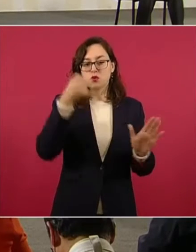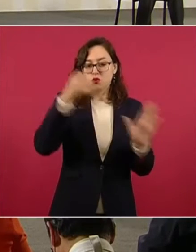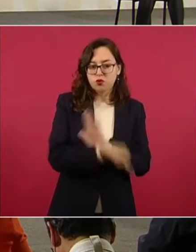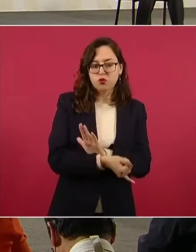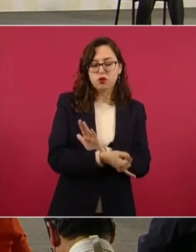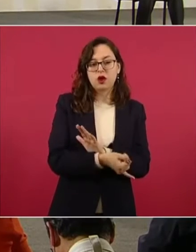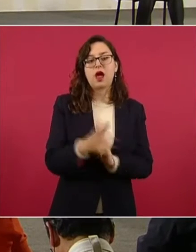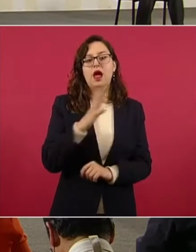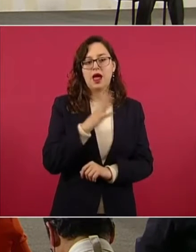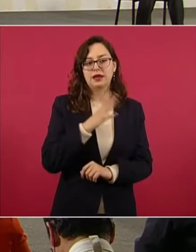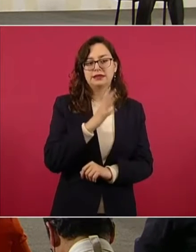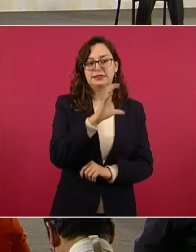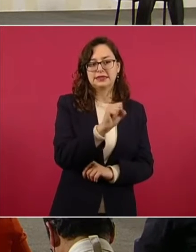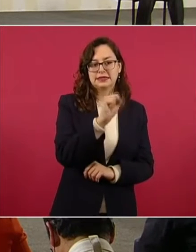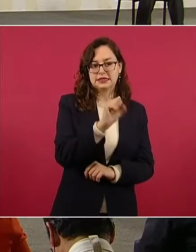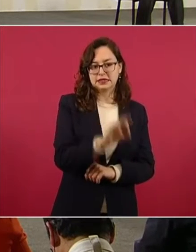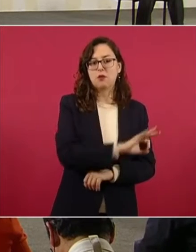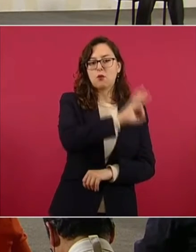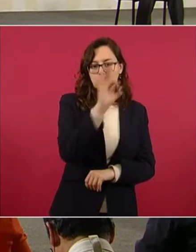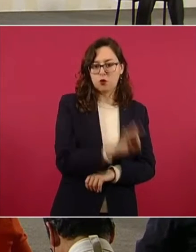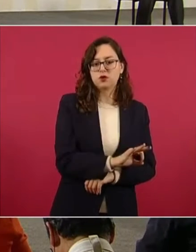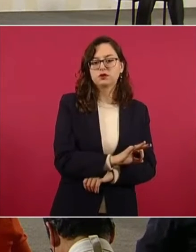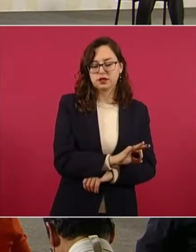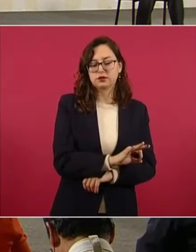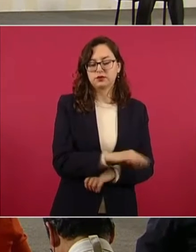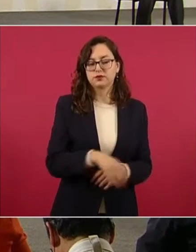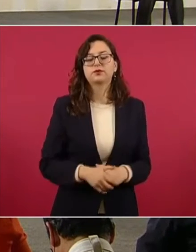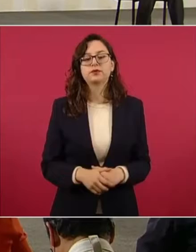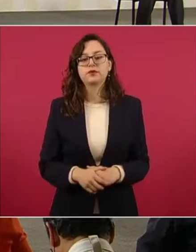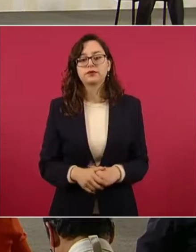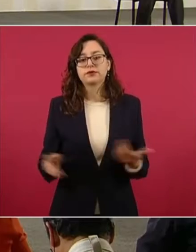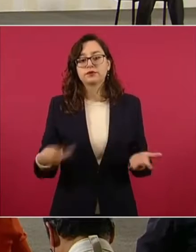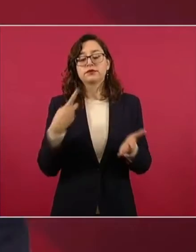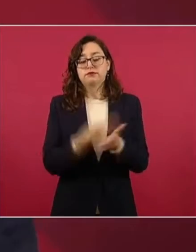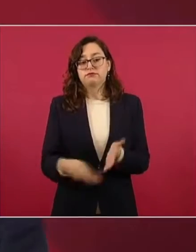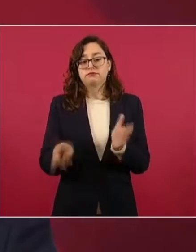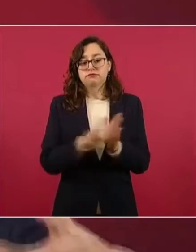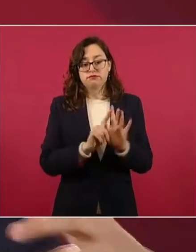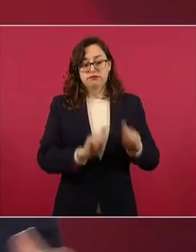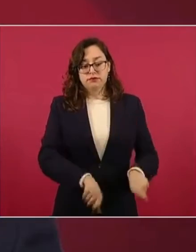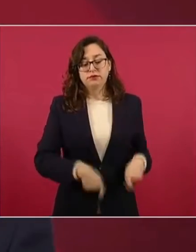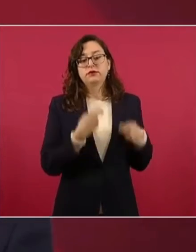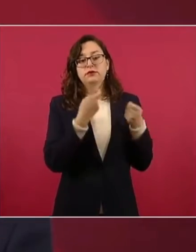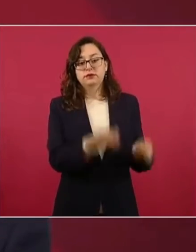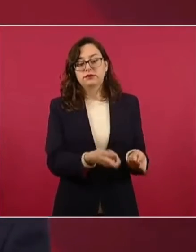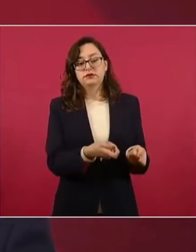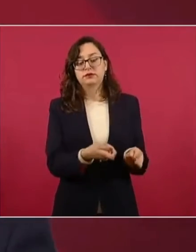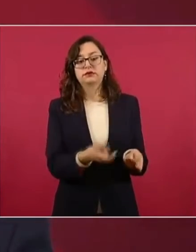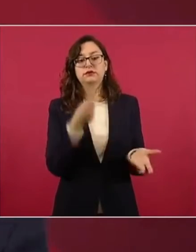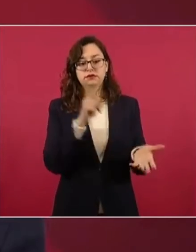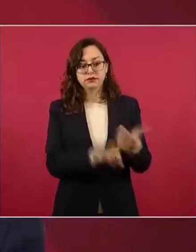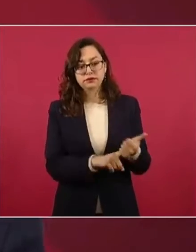contamos con 413 de 620. En el proceso de basificación, donde está personal no solo de